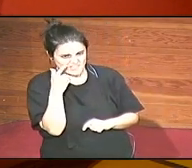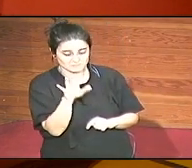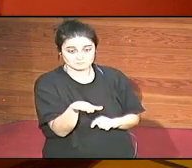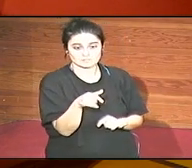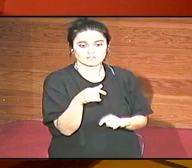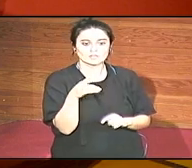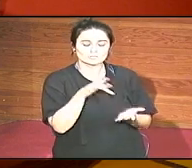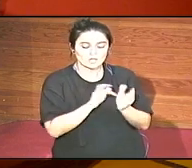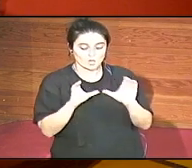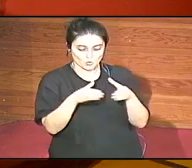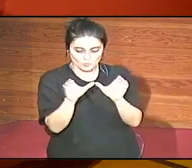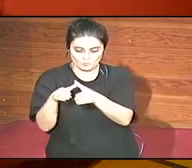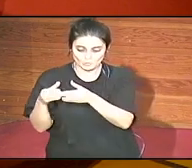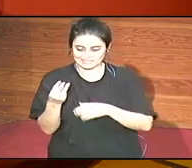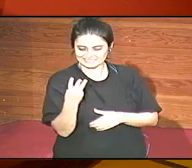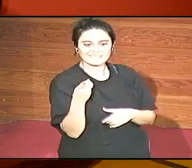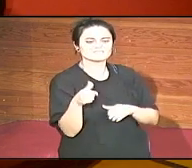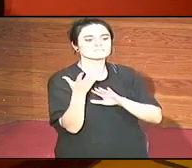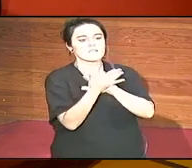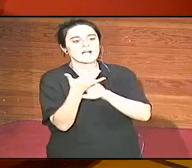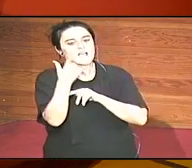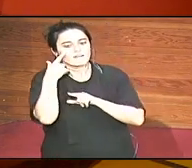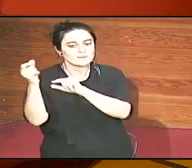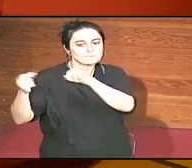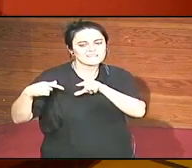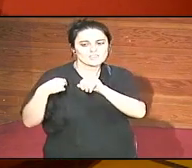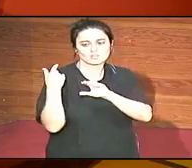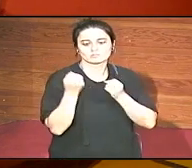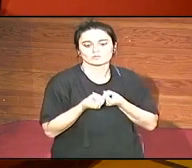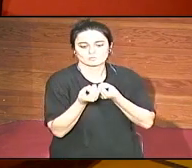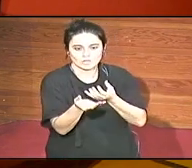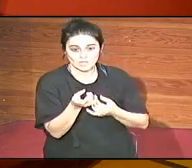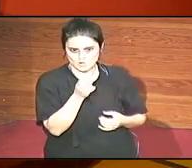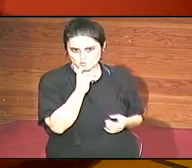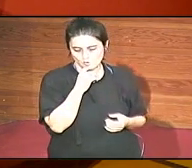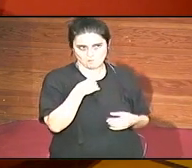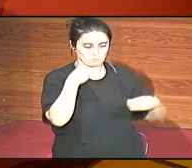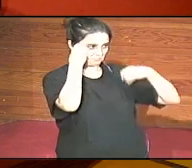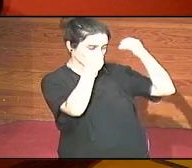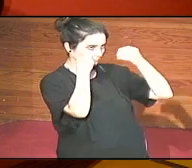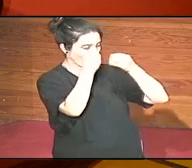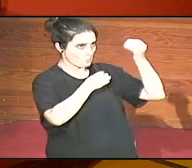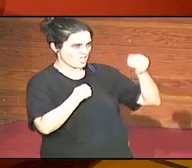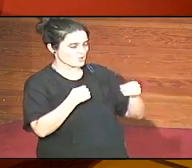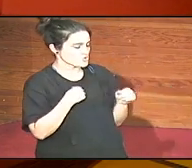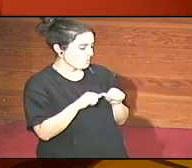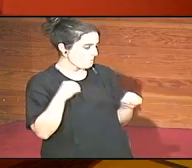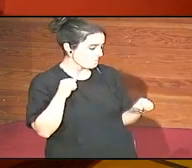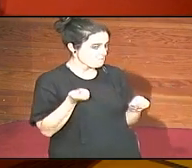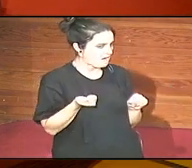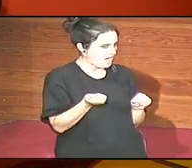la migración a algún aspecto de cómo contar la migración y pensaba que lo tratarían pues con alguna cosa de las que hubiera hecho yo y más o menos